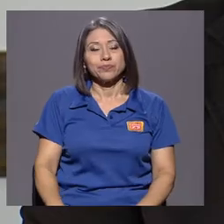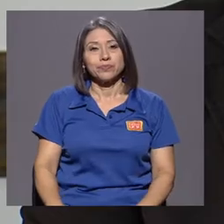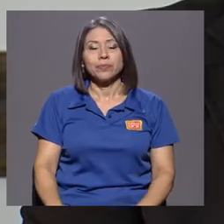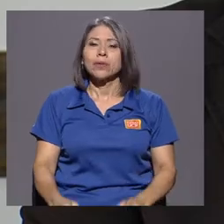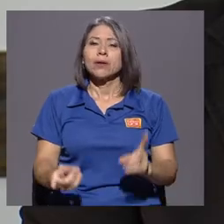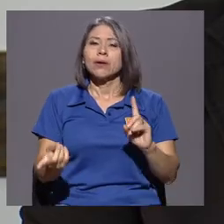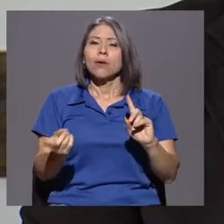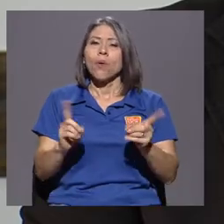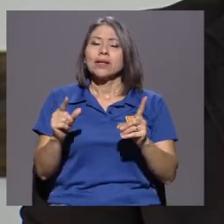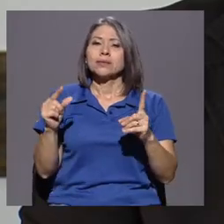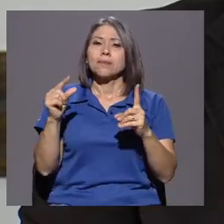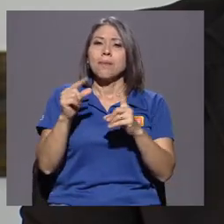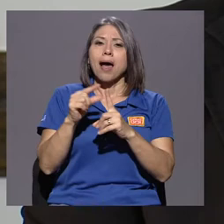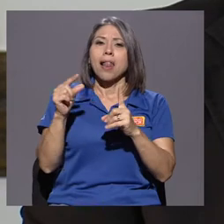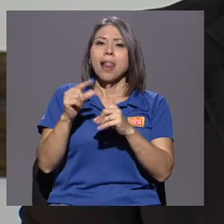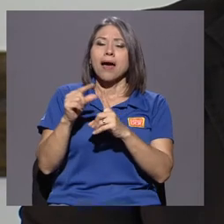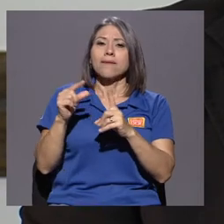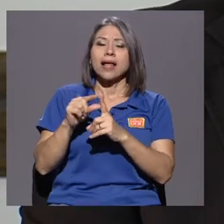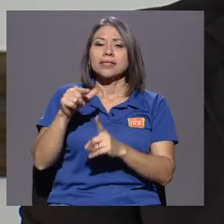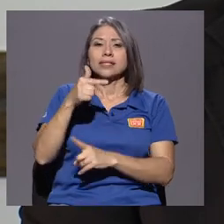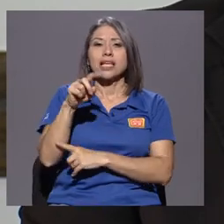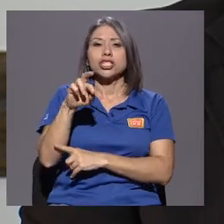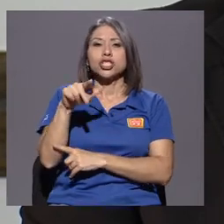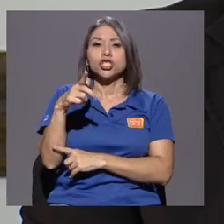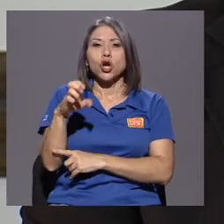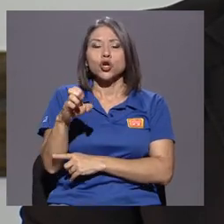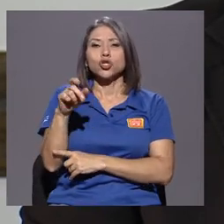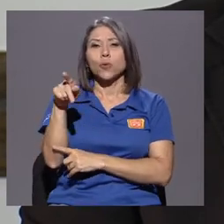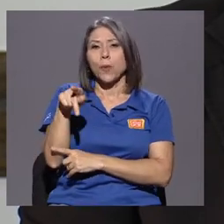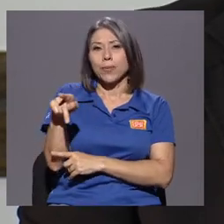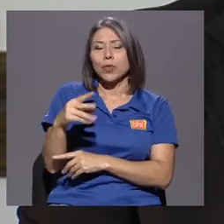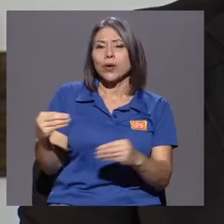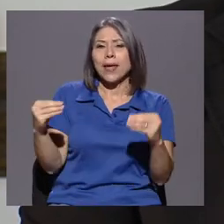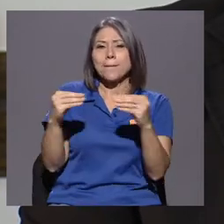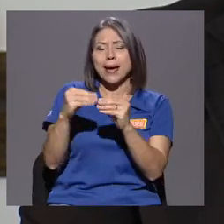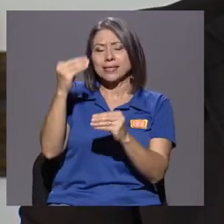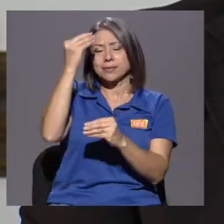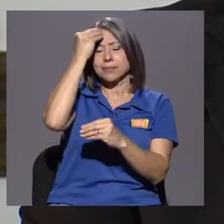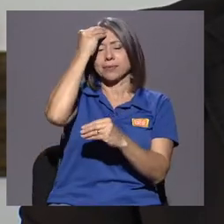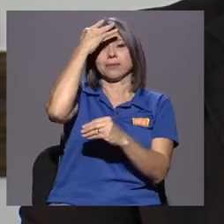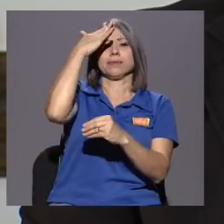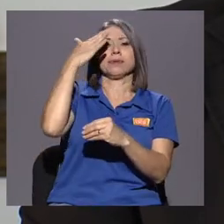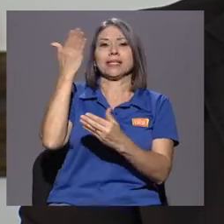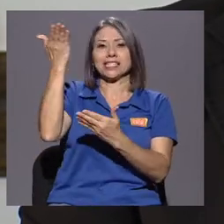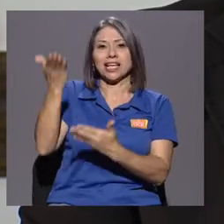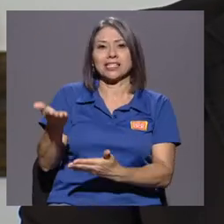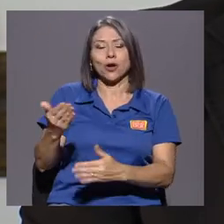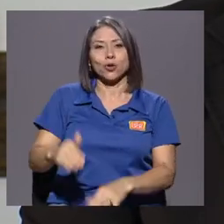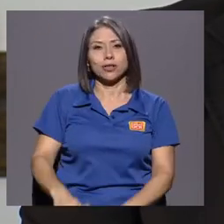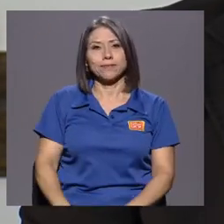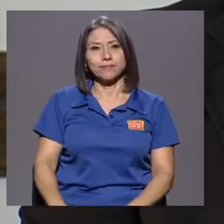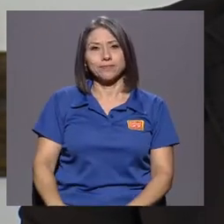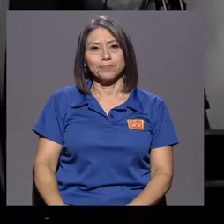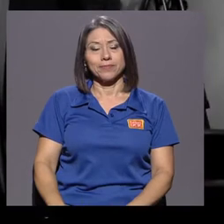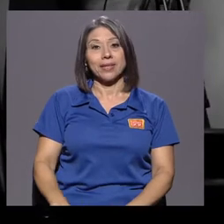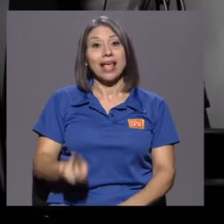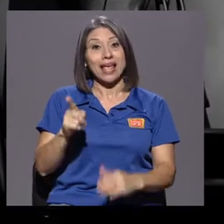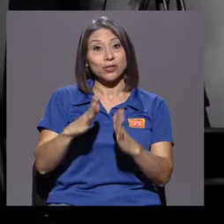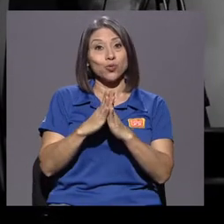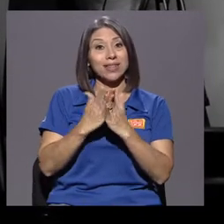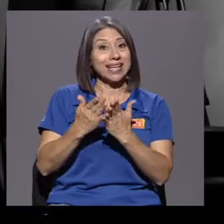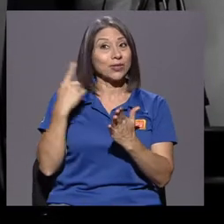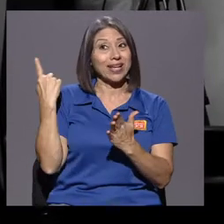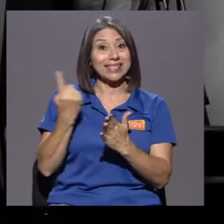georges pompidou que más escalan jacques sagot es un texto que le ha acompañado toda la vida si ese es